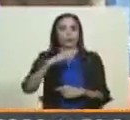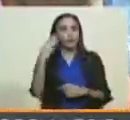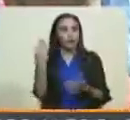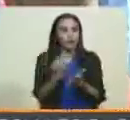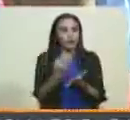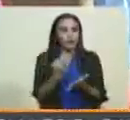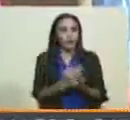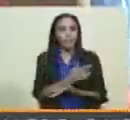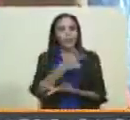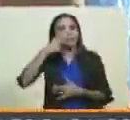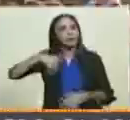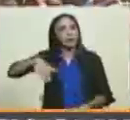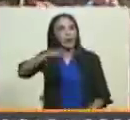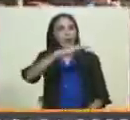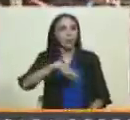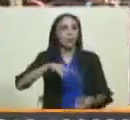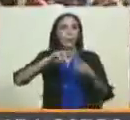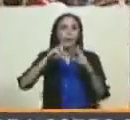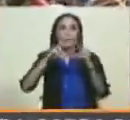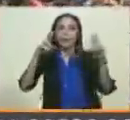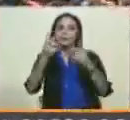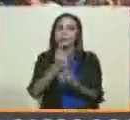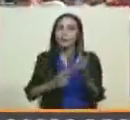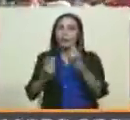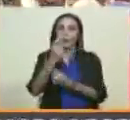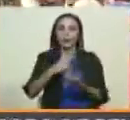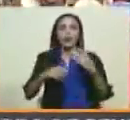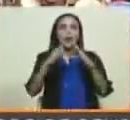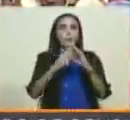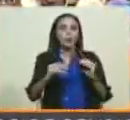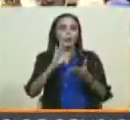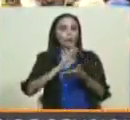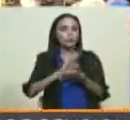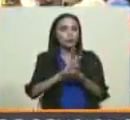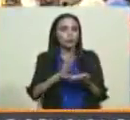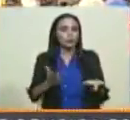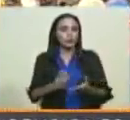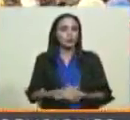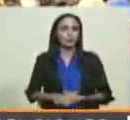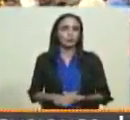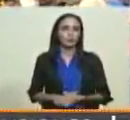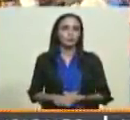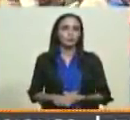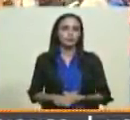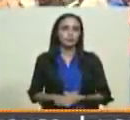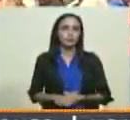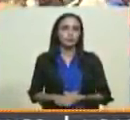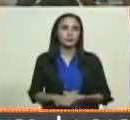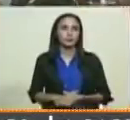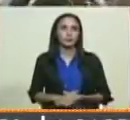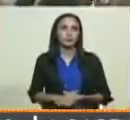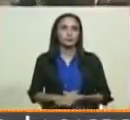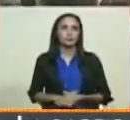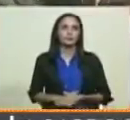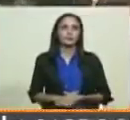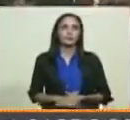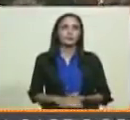la vida del pueblo, para la paz económica, para la estabilidad necesaria del país.